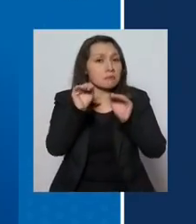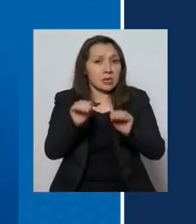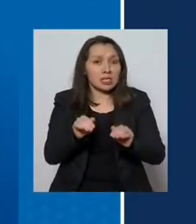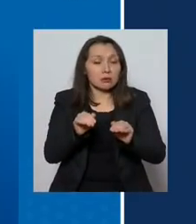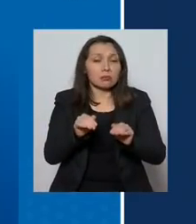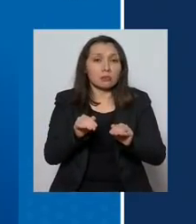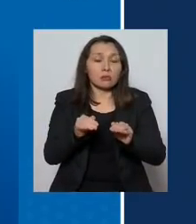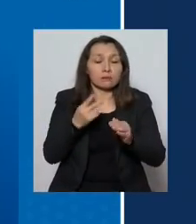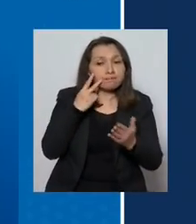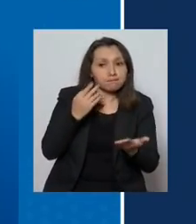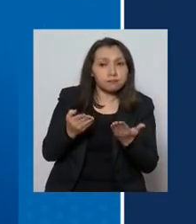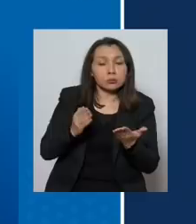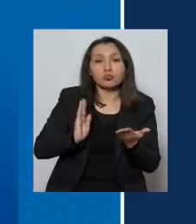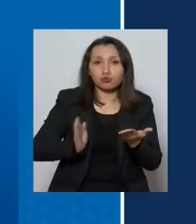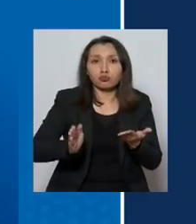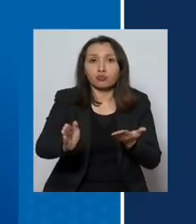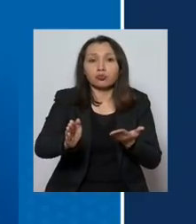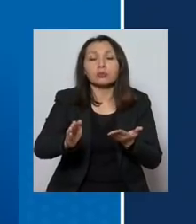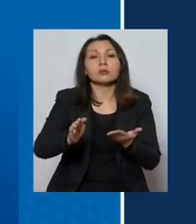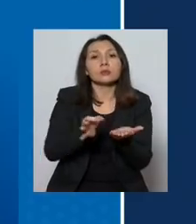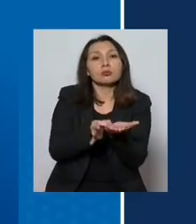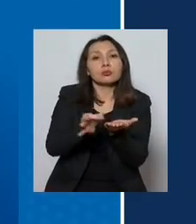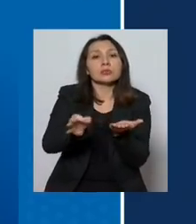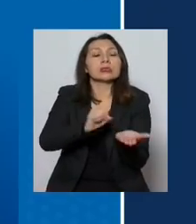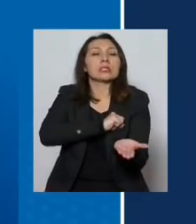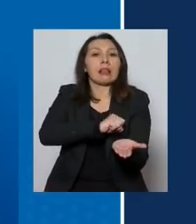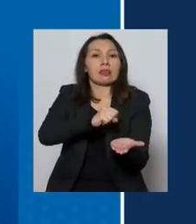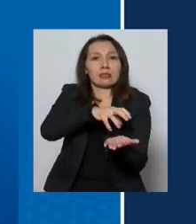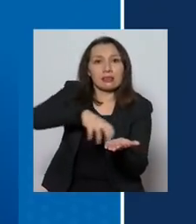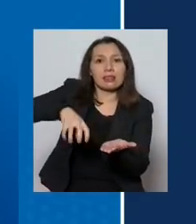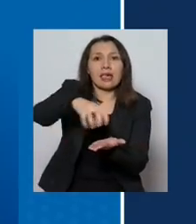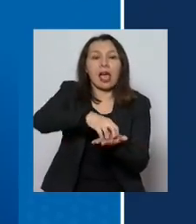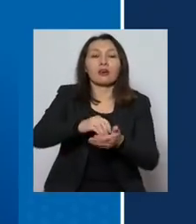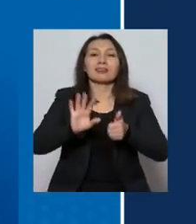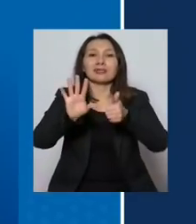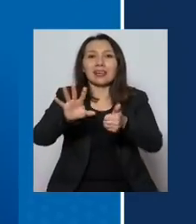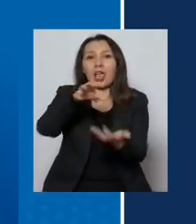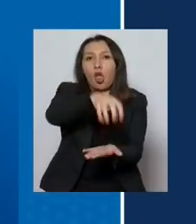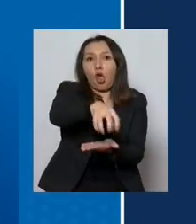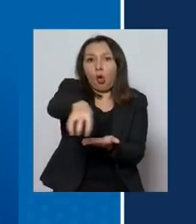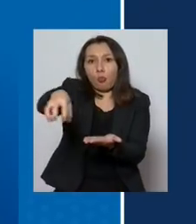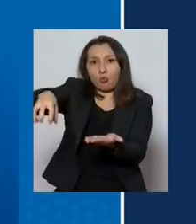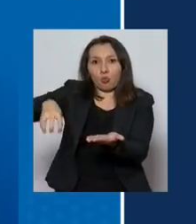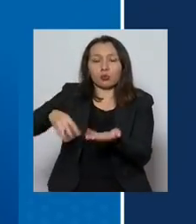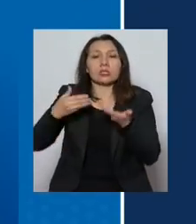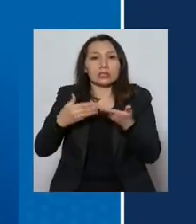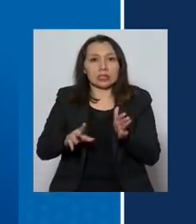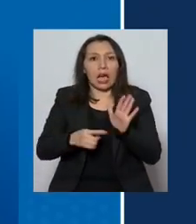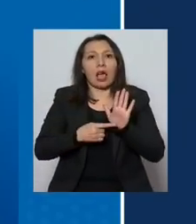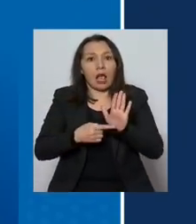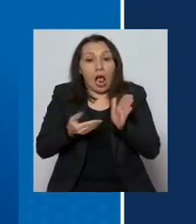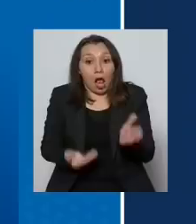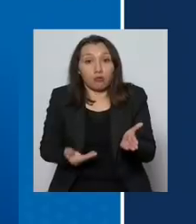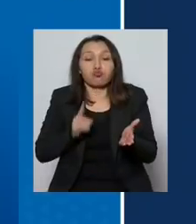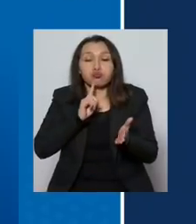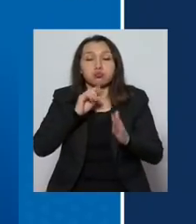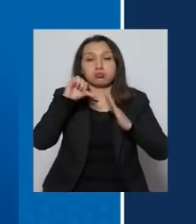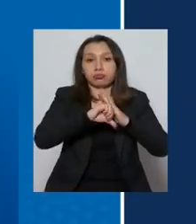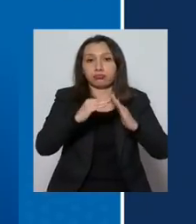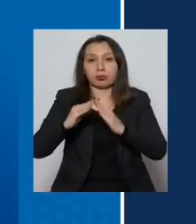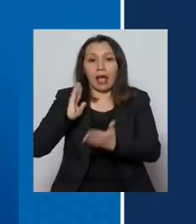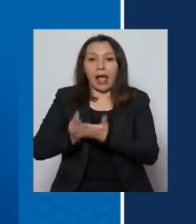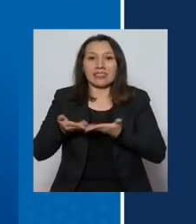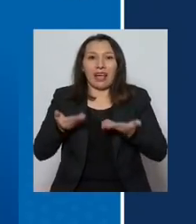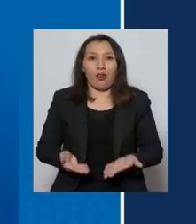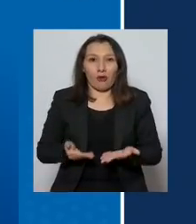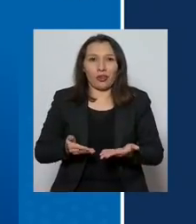por lo menos, la provincia de Santiago y las 6 comunas que ya están en cuarentena hasta el día de